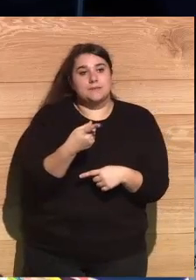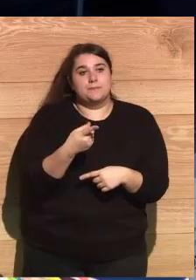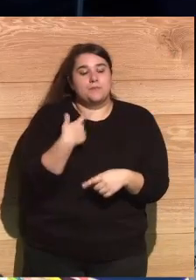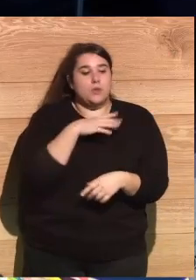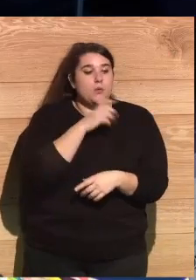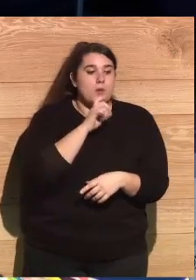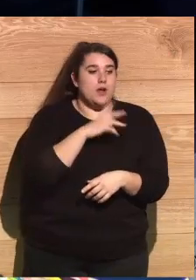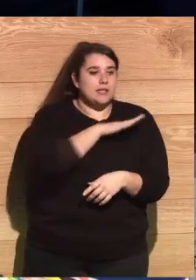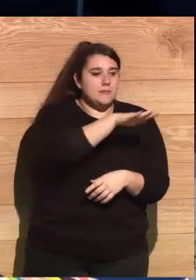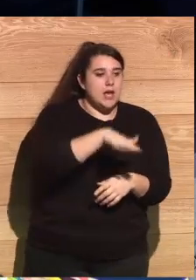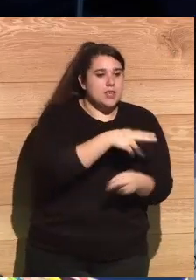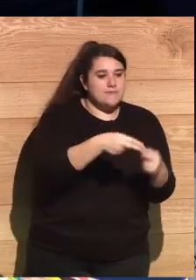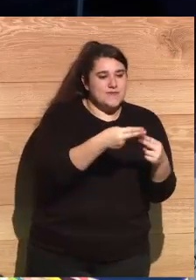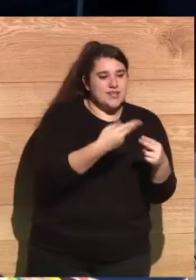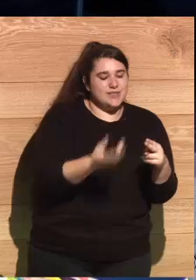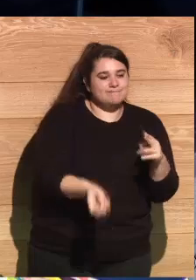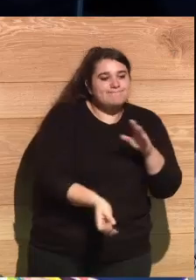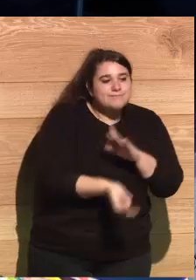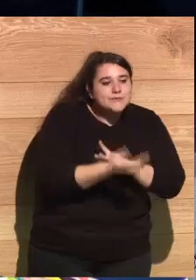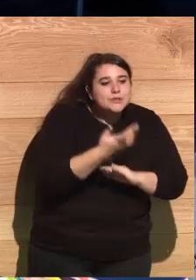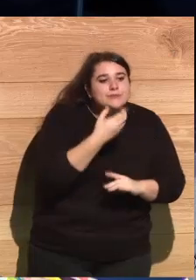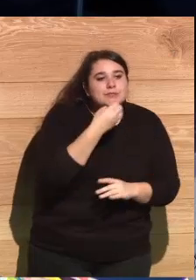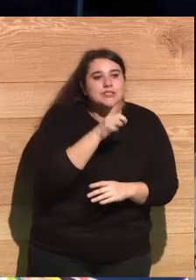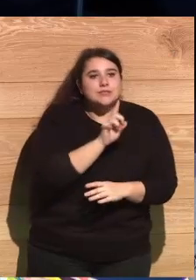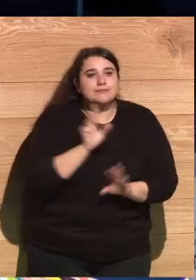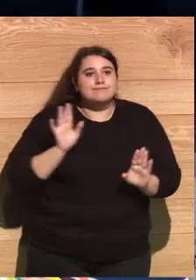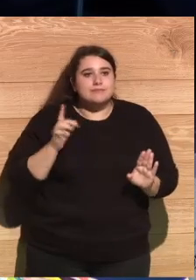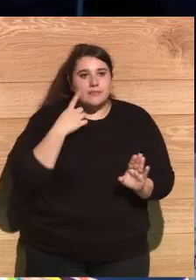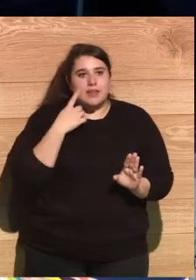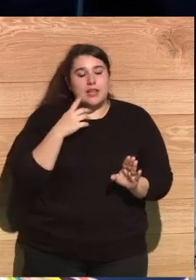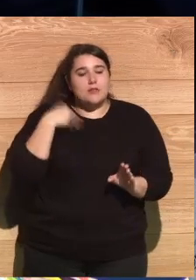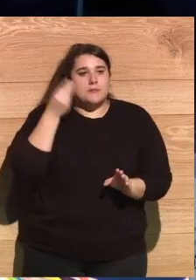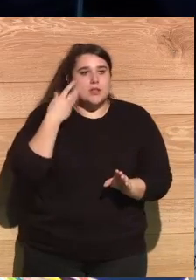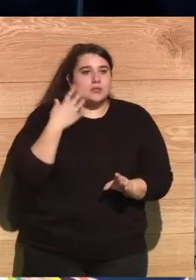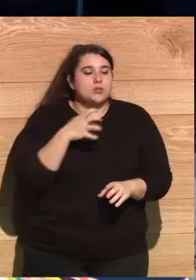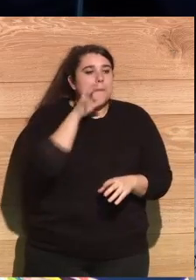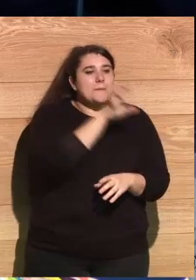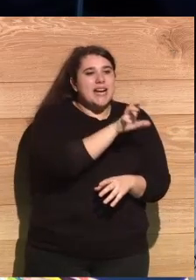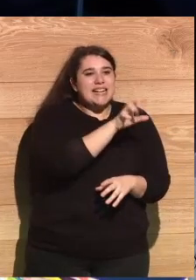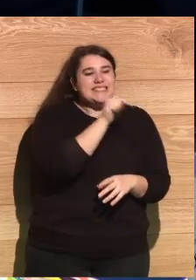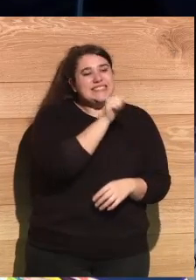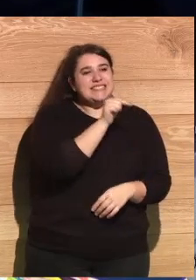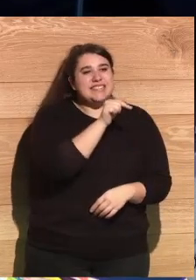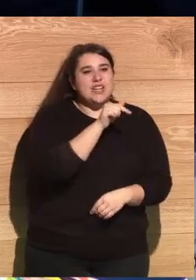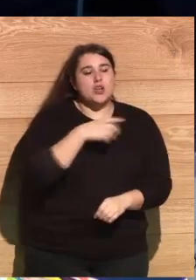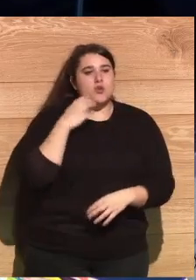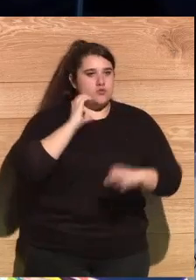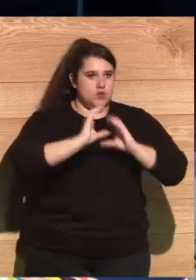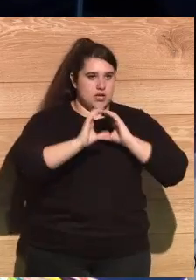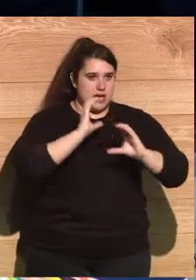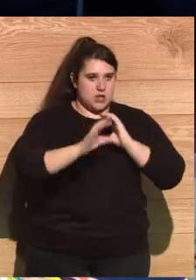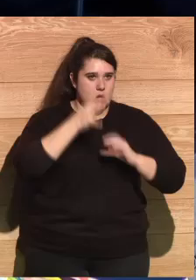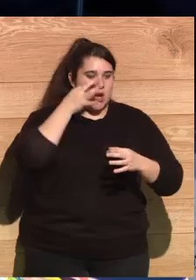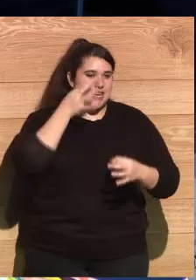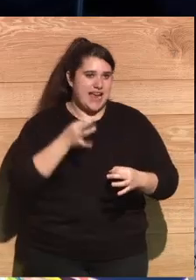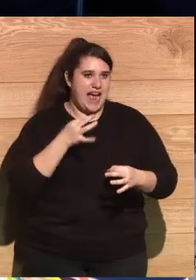el espacio político que necesita, aquí algo falla. Yo pienso que es un país, desde mi experiencia, donde no se comunican realmente